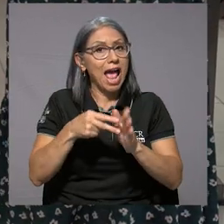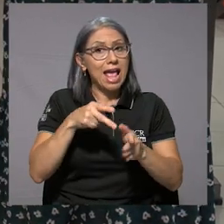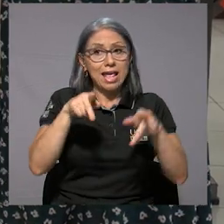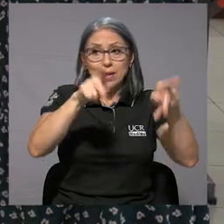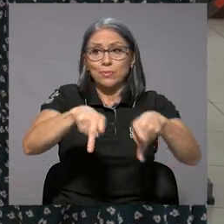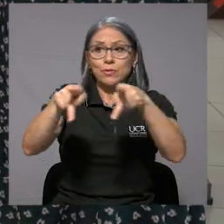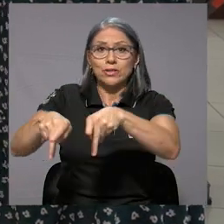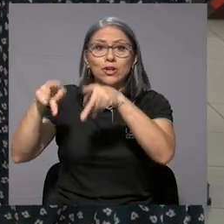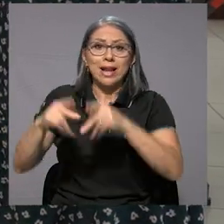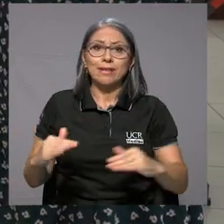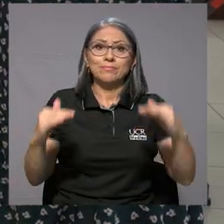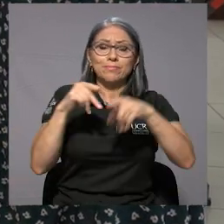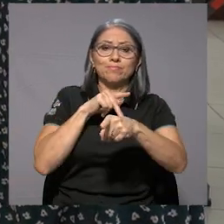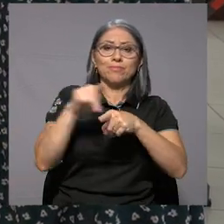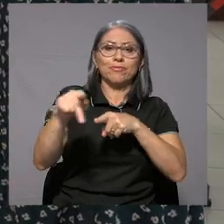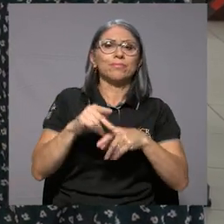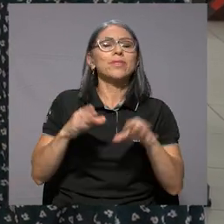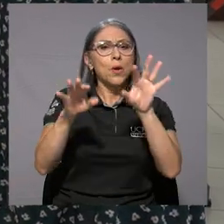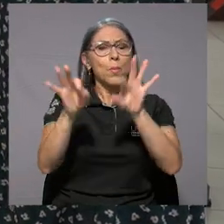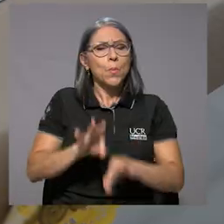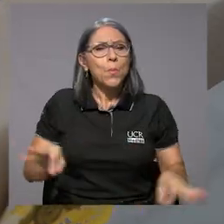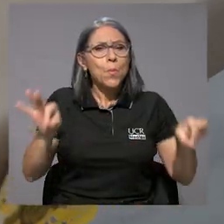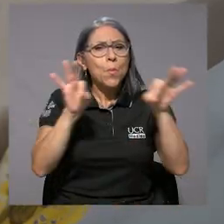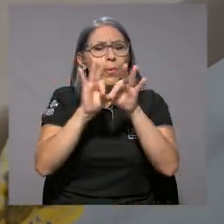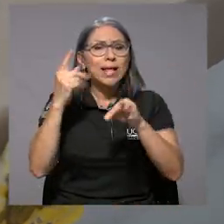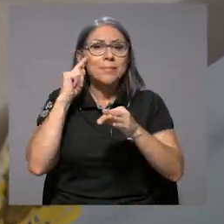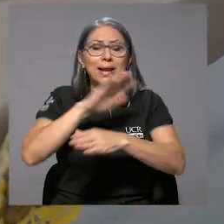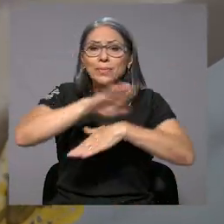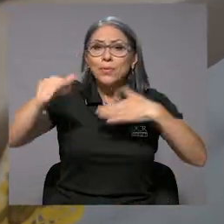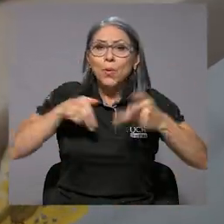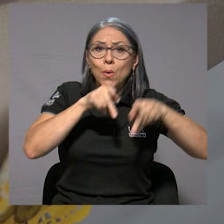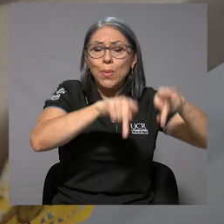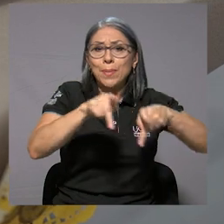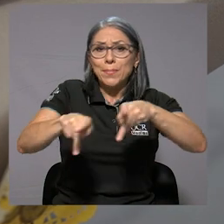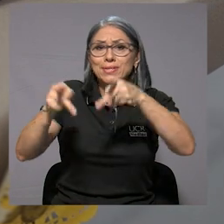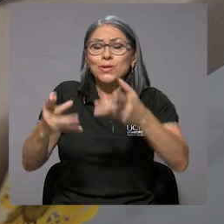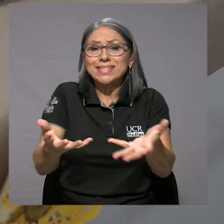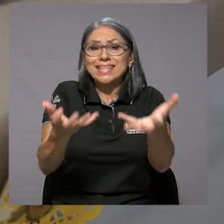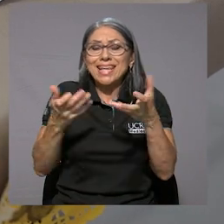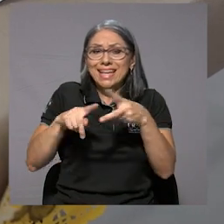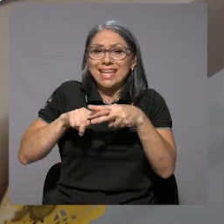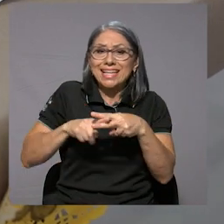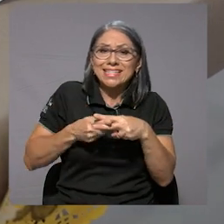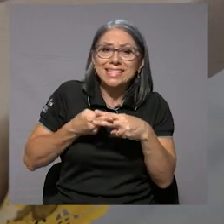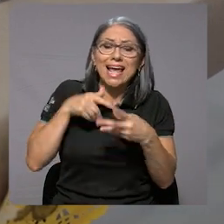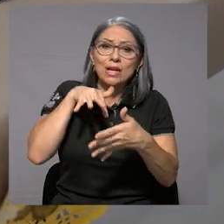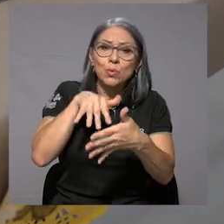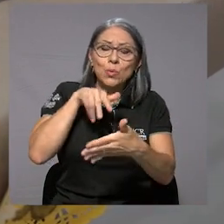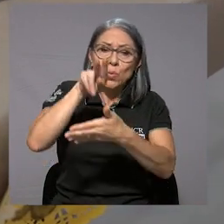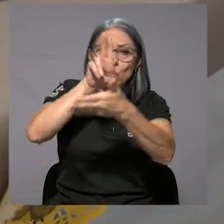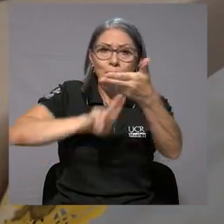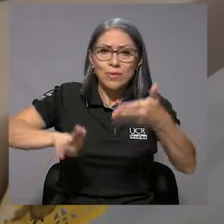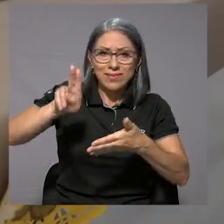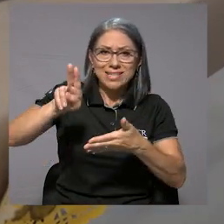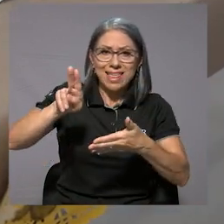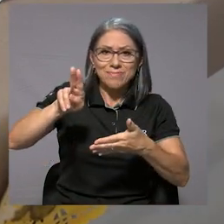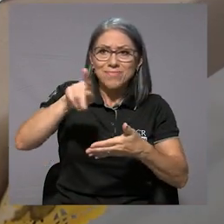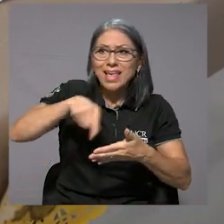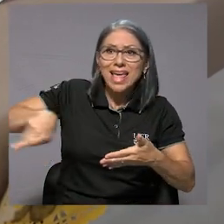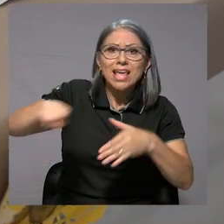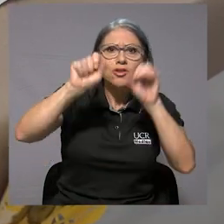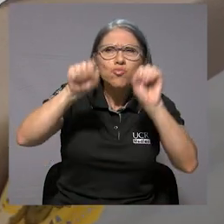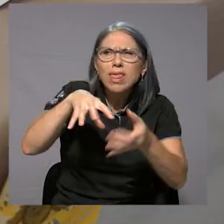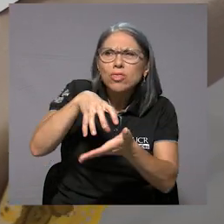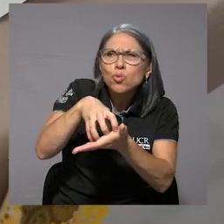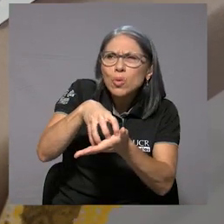ciudadanía. Resulta importante para todas aquellas personas que quieren iniciar sus estudios en la universidad, al aclarar dudas